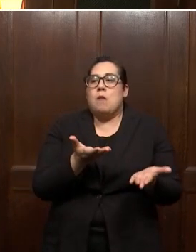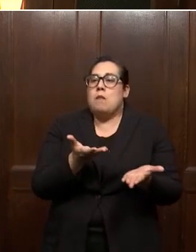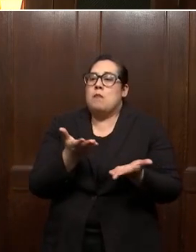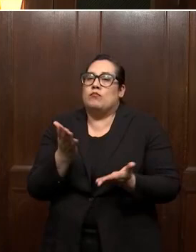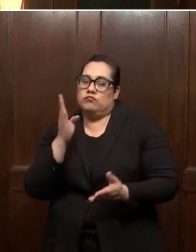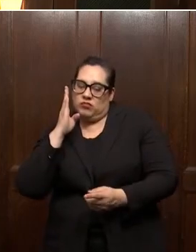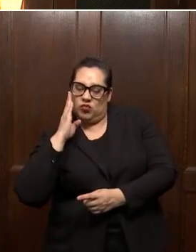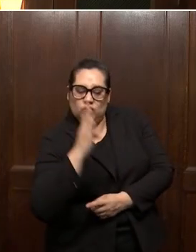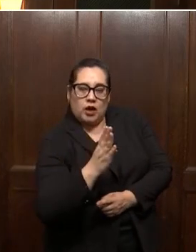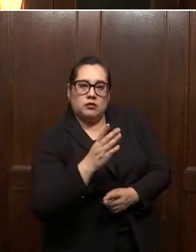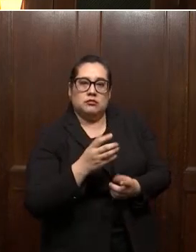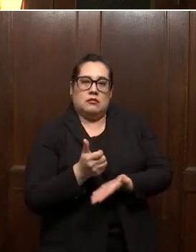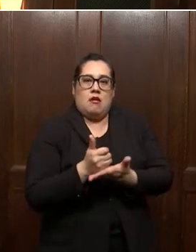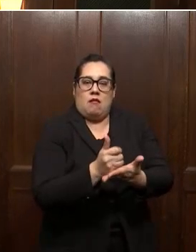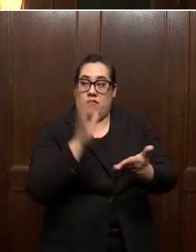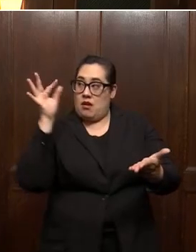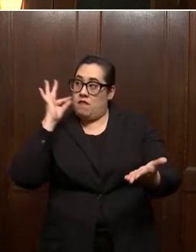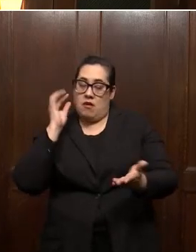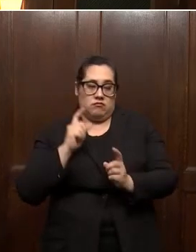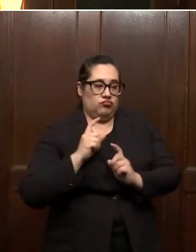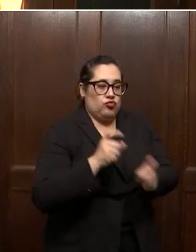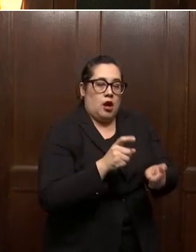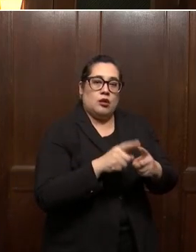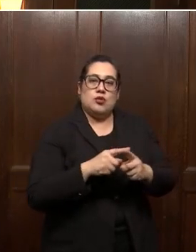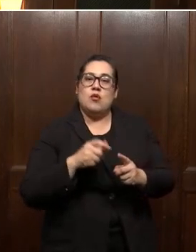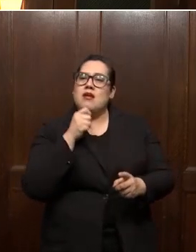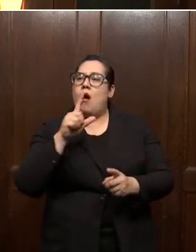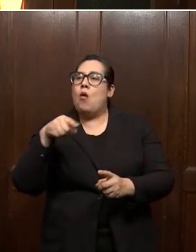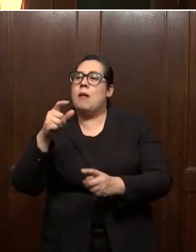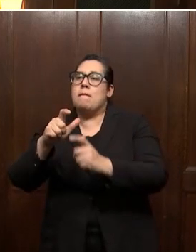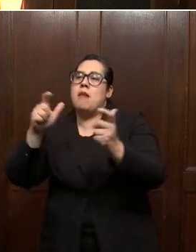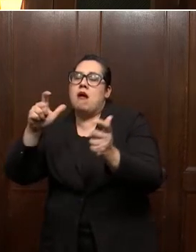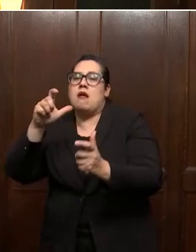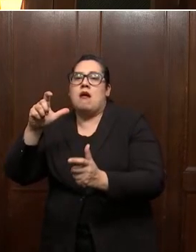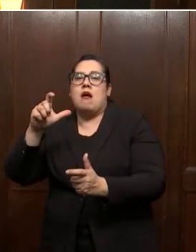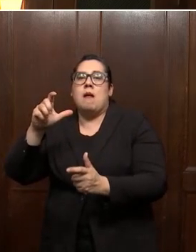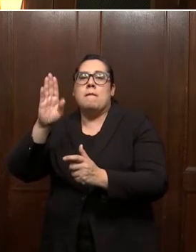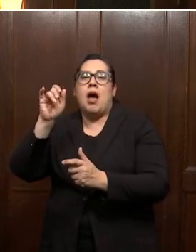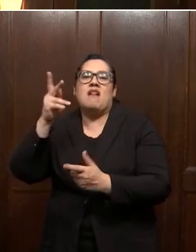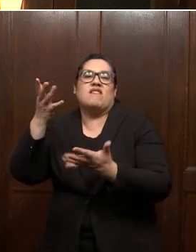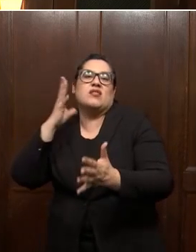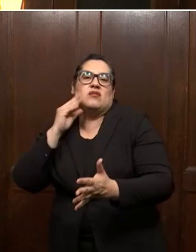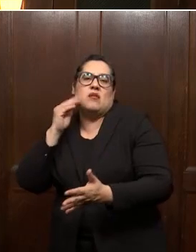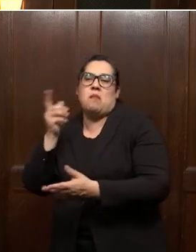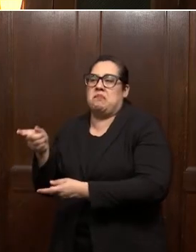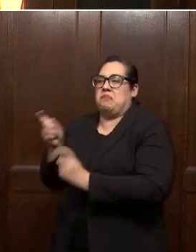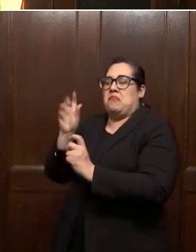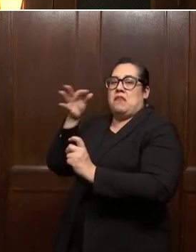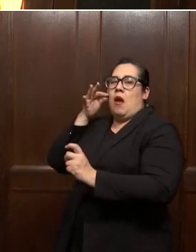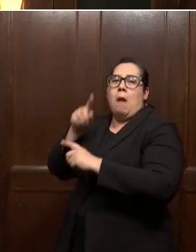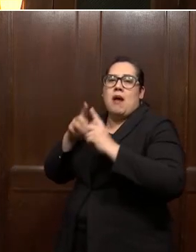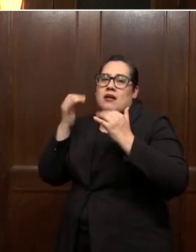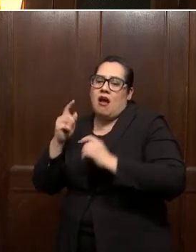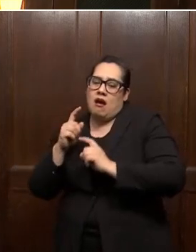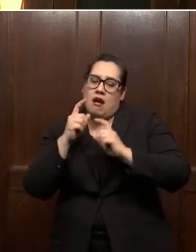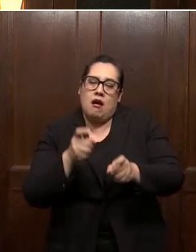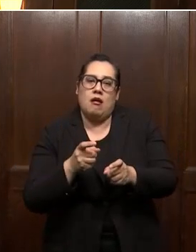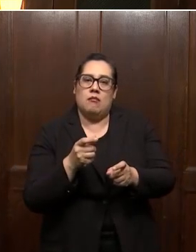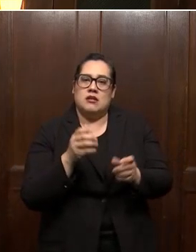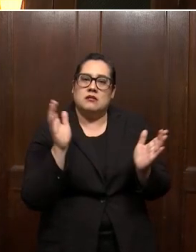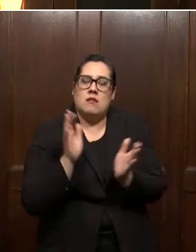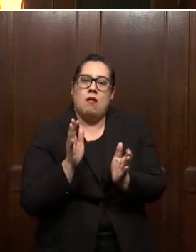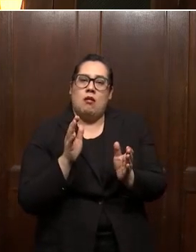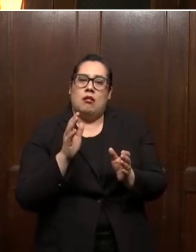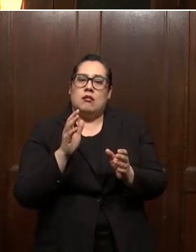recursos directamente, no solamente a las corporaciones grandes, a los bancos, pero una condición de esta asistencia, por ejemplo, a